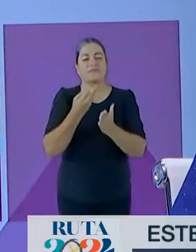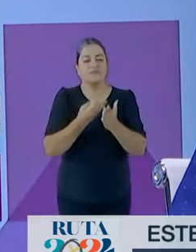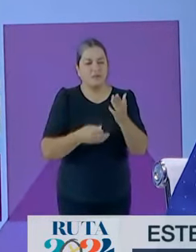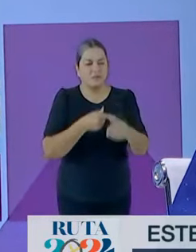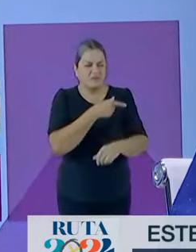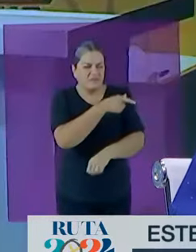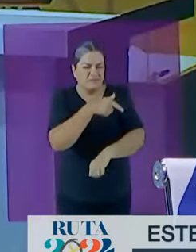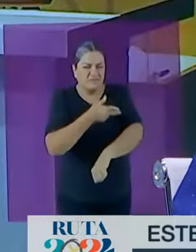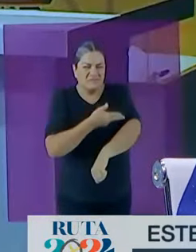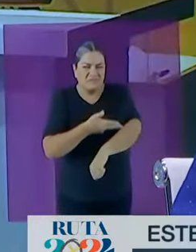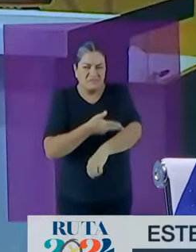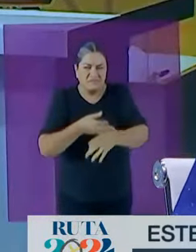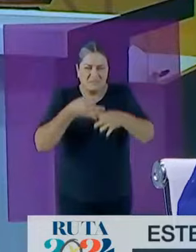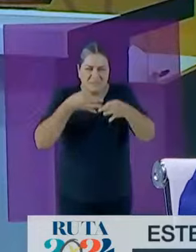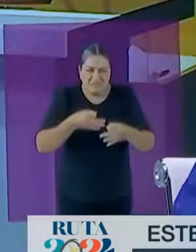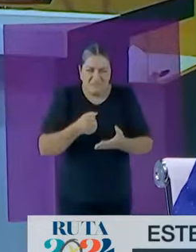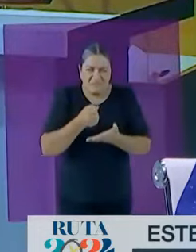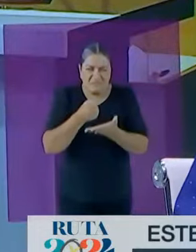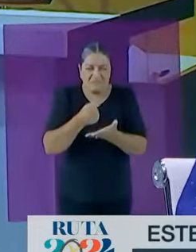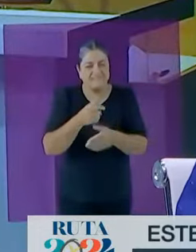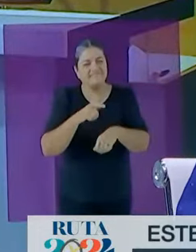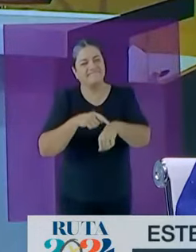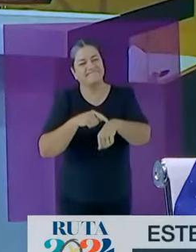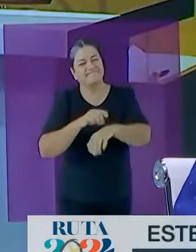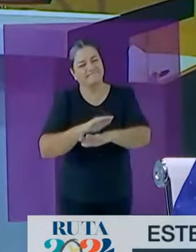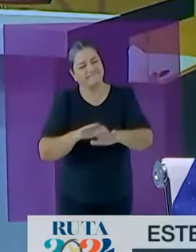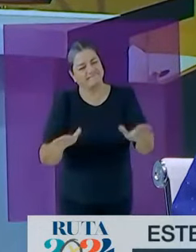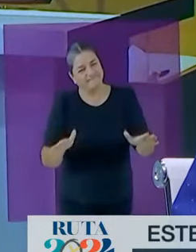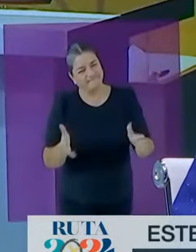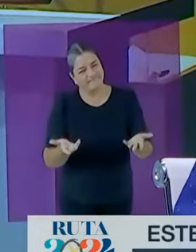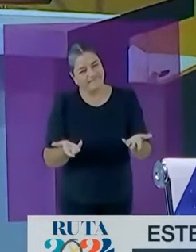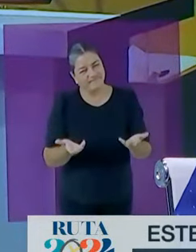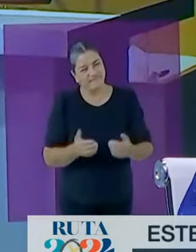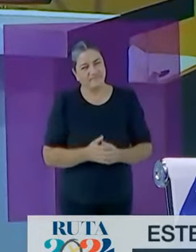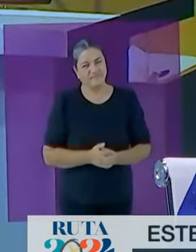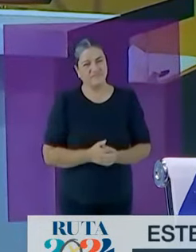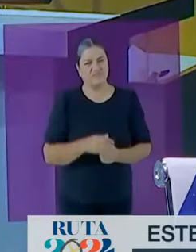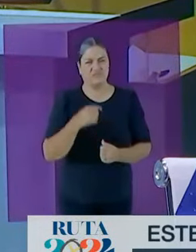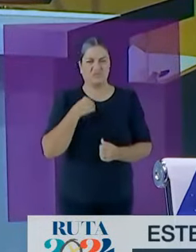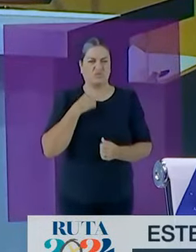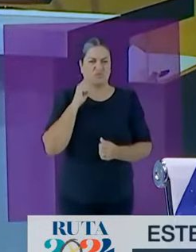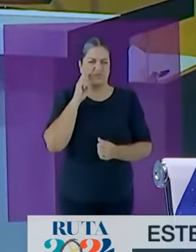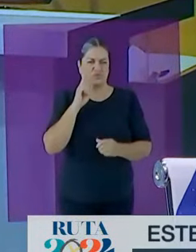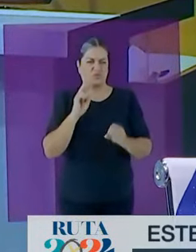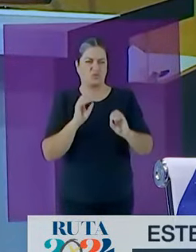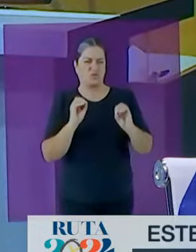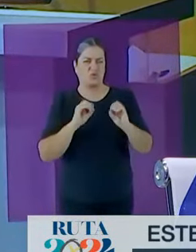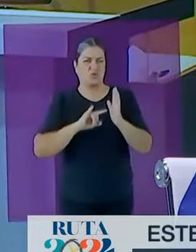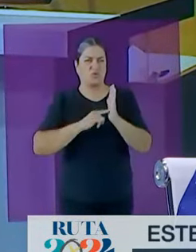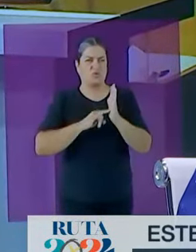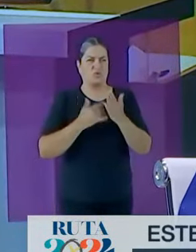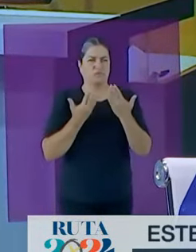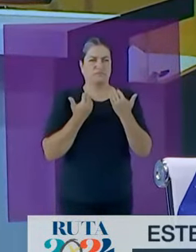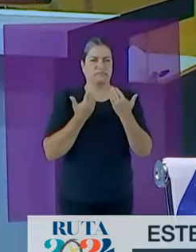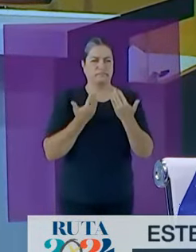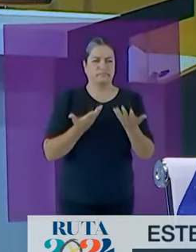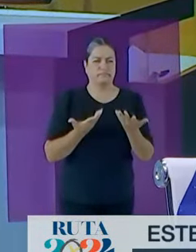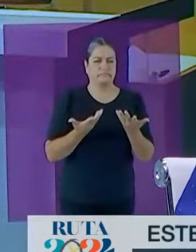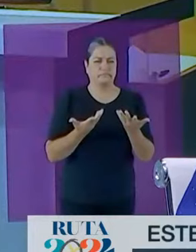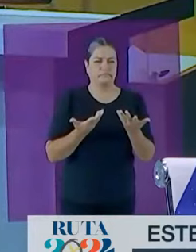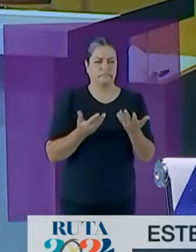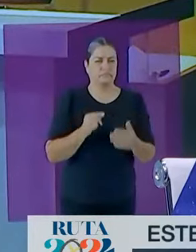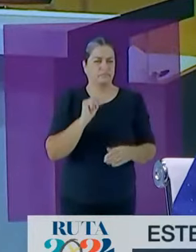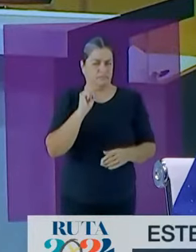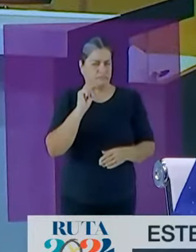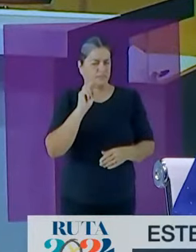México. En su cuenta personal, sin embargo, en una búsqueda no se encontró que la OMS ni la propia Secretaría de Salud